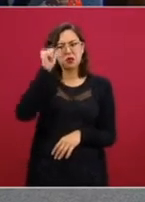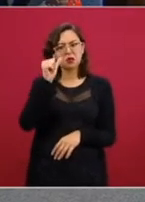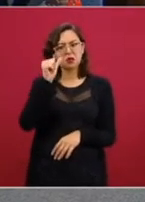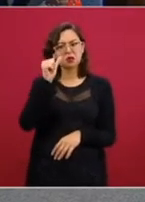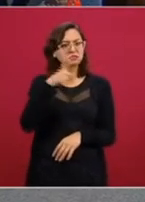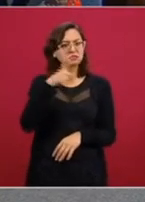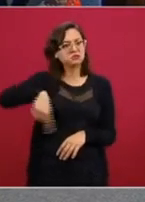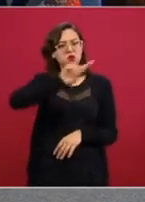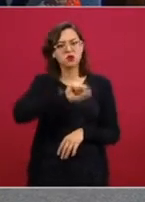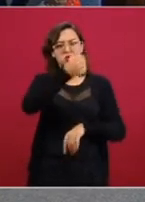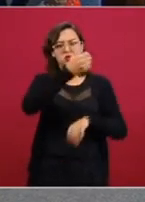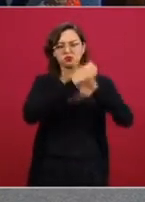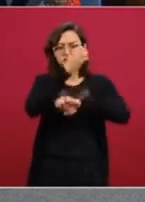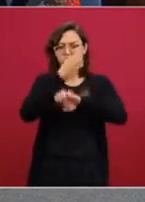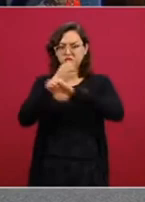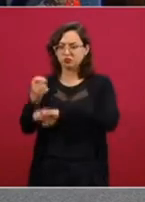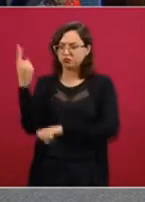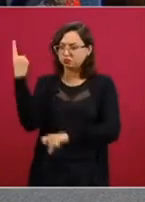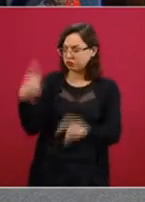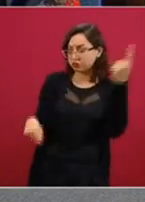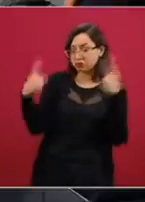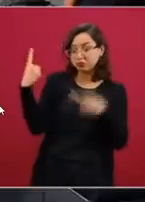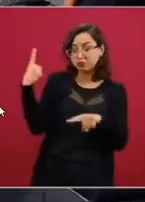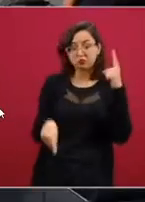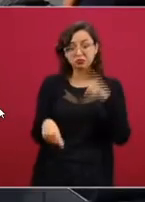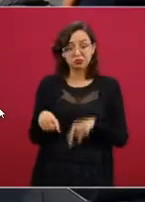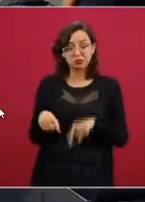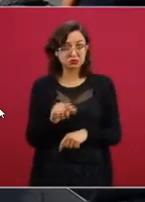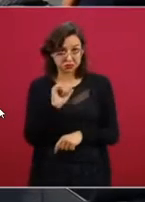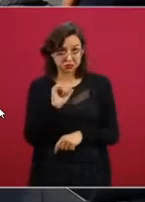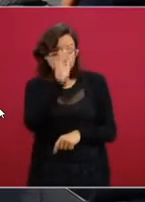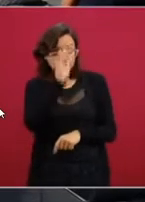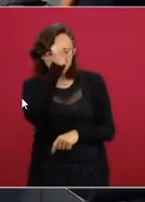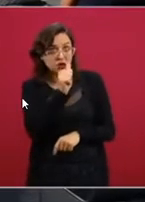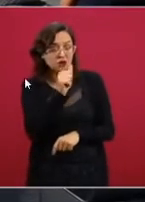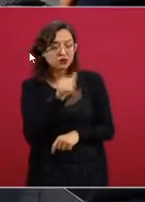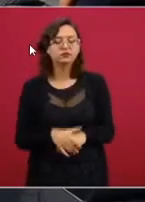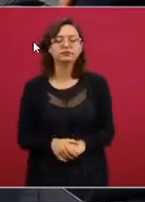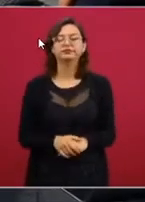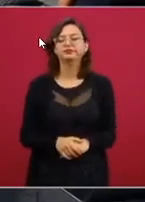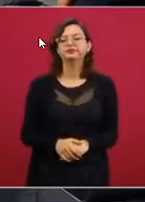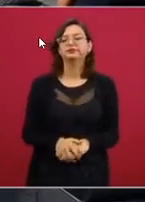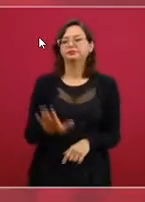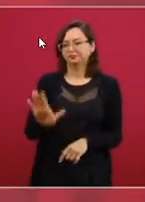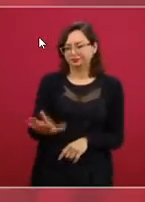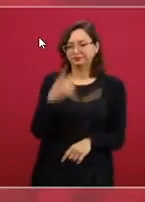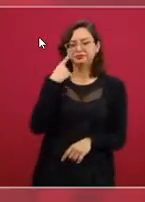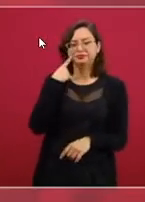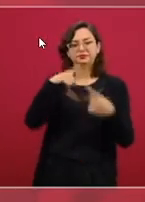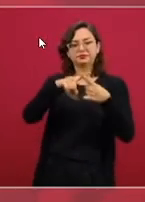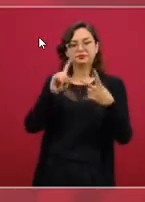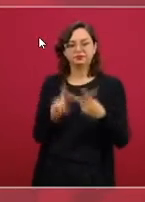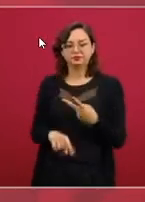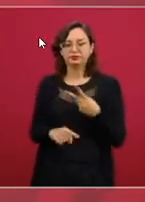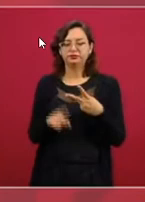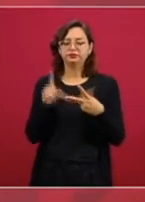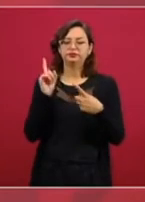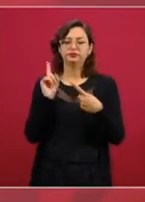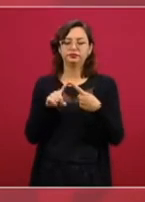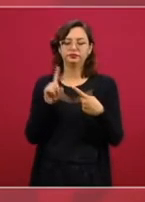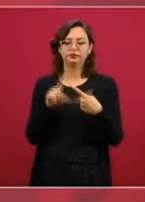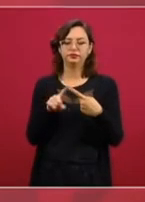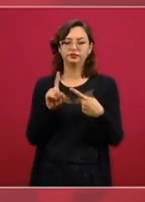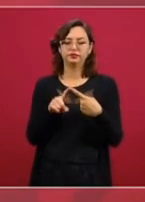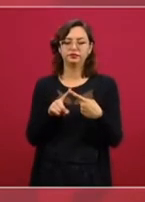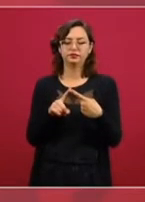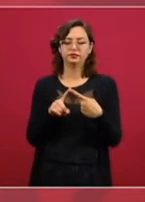están implementando esos gobiernos de los estados? Primero, que se cumpla